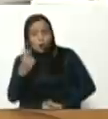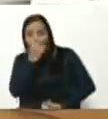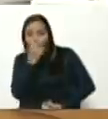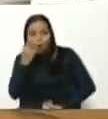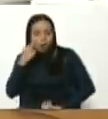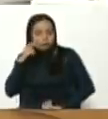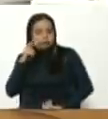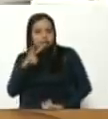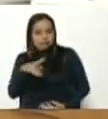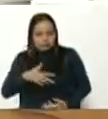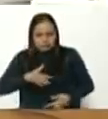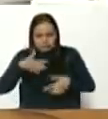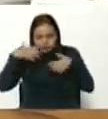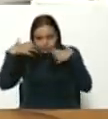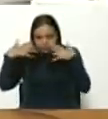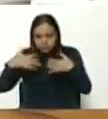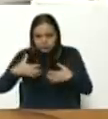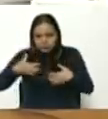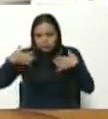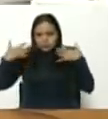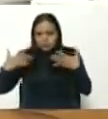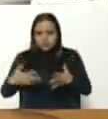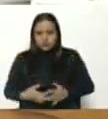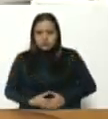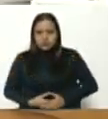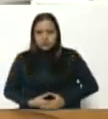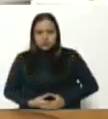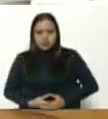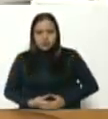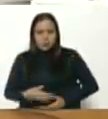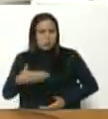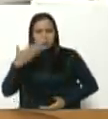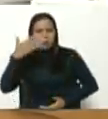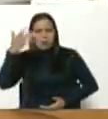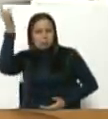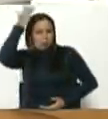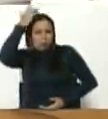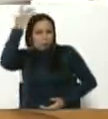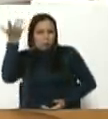en la mirada. Un odio, una hipocresía, una maldad.